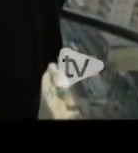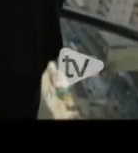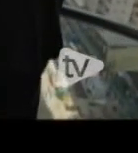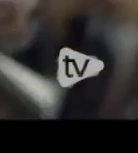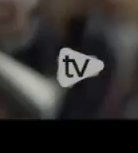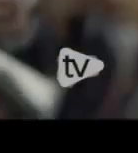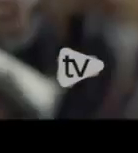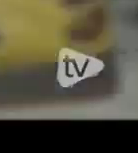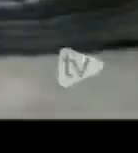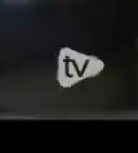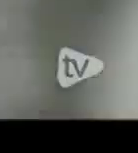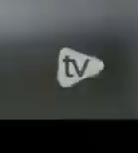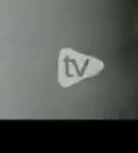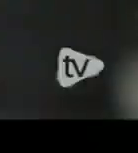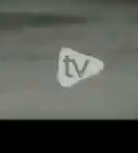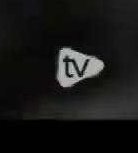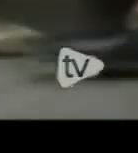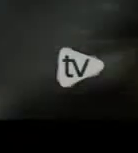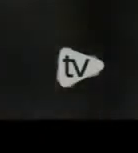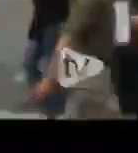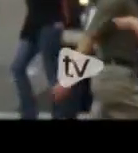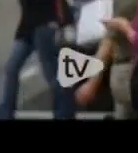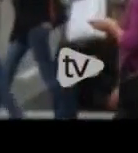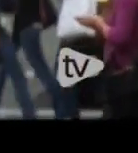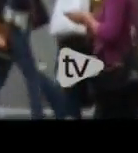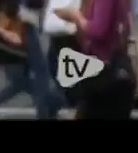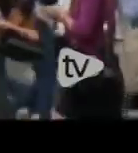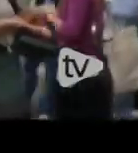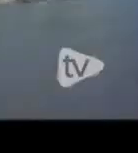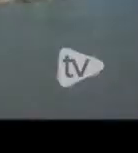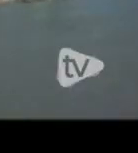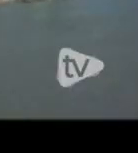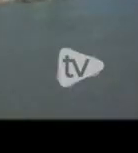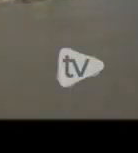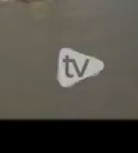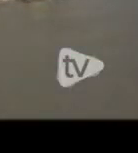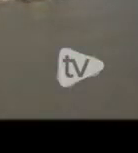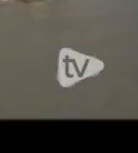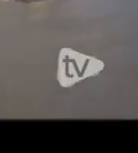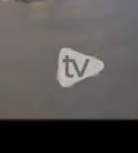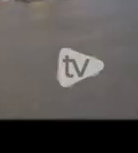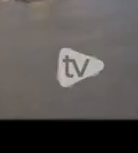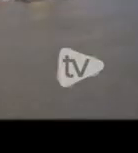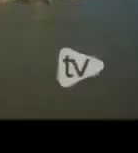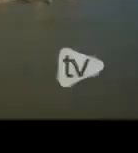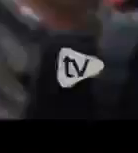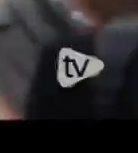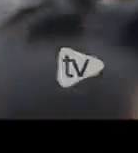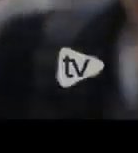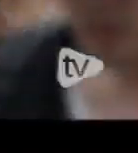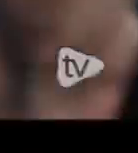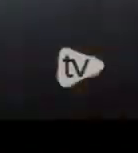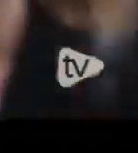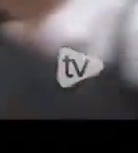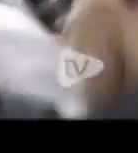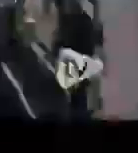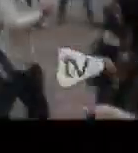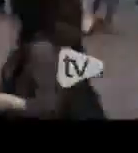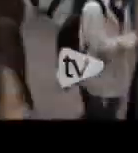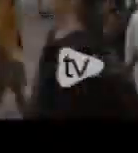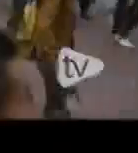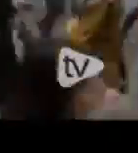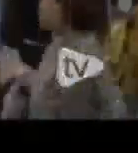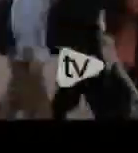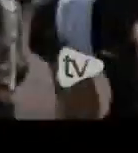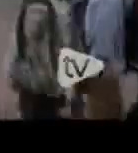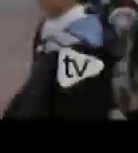el 2011 la población humana ya había alcanzado los 7.000 millones. El panorama mundial está cambiando. Como especie,